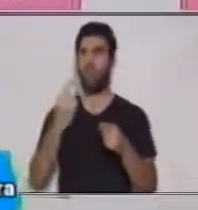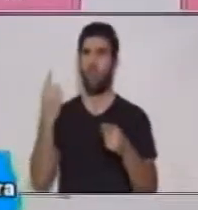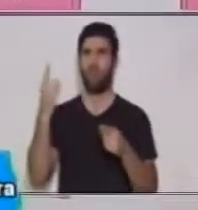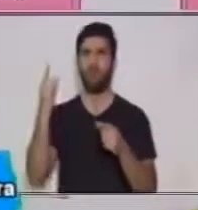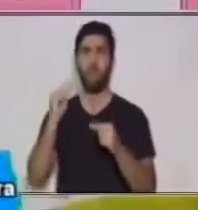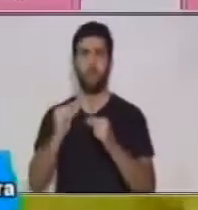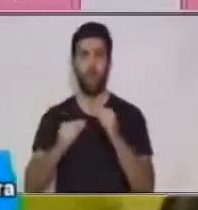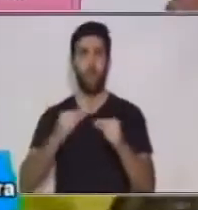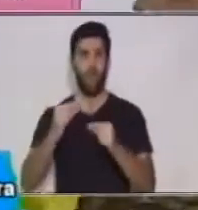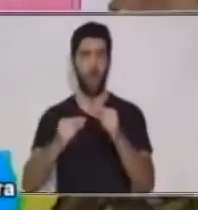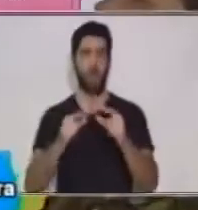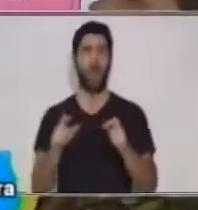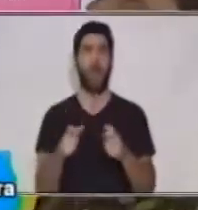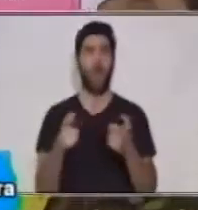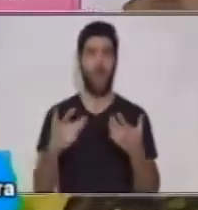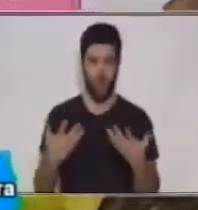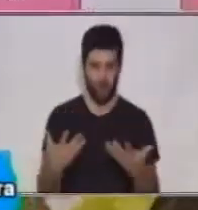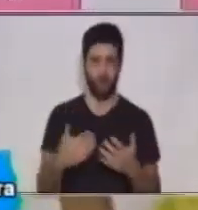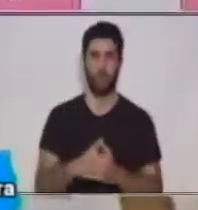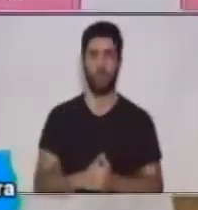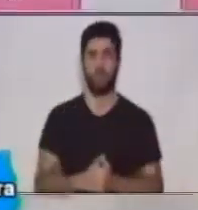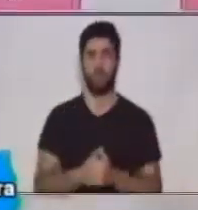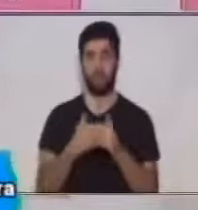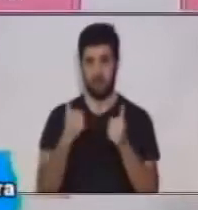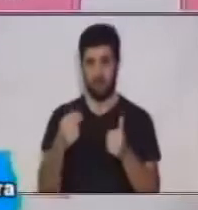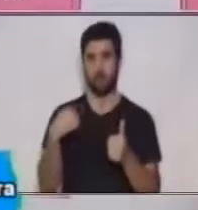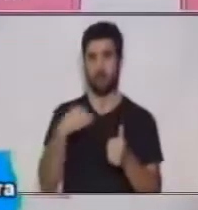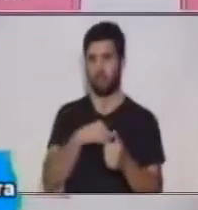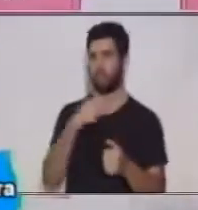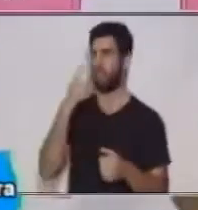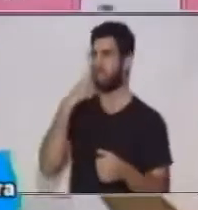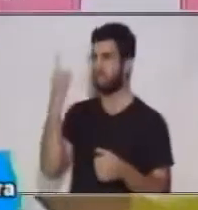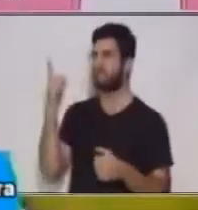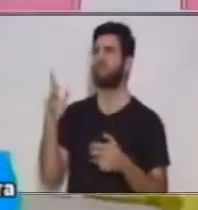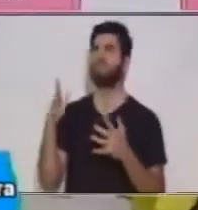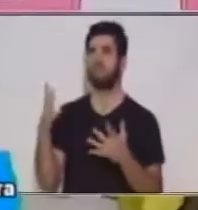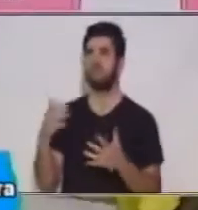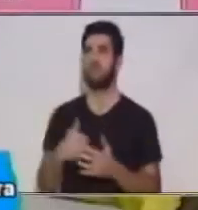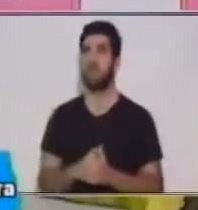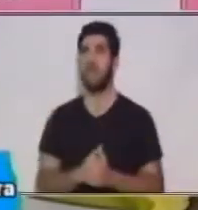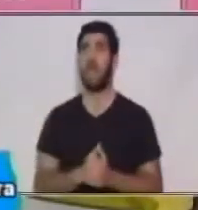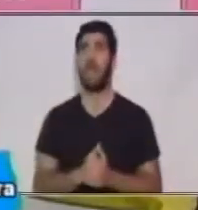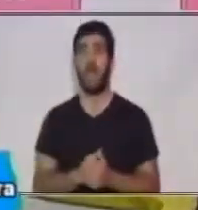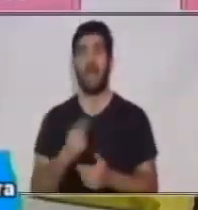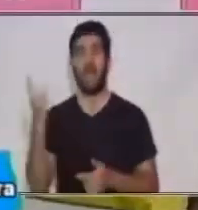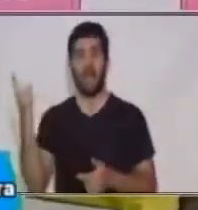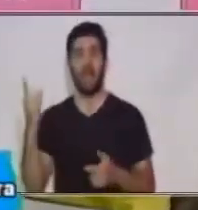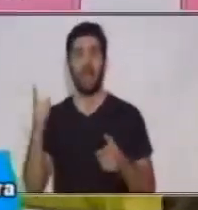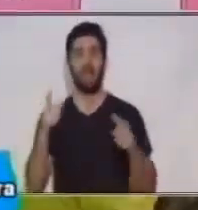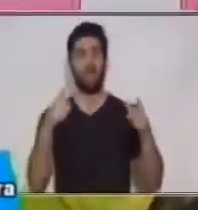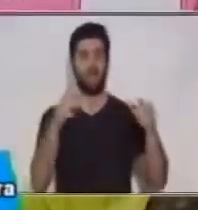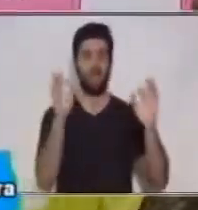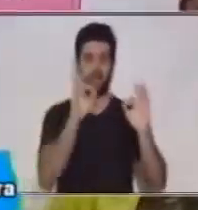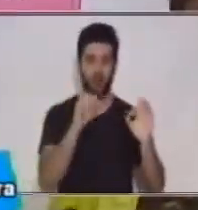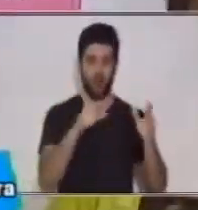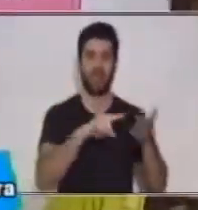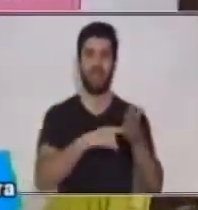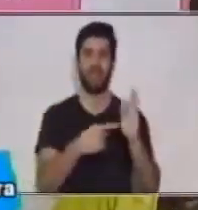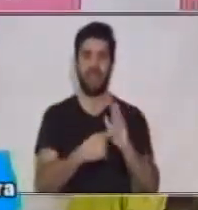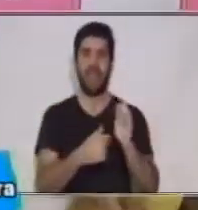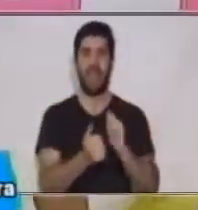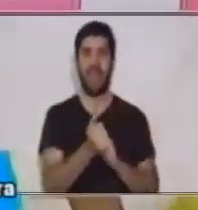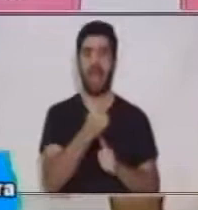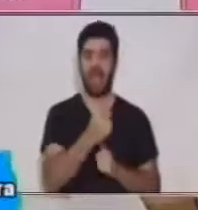poco. Entonces, vamos a ver aquí en el lexema o raíz. Dice que es la base significativa del